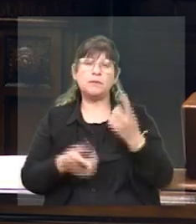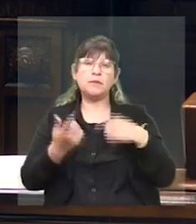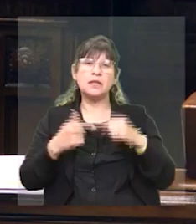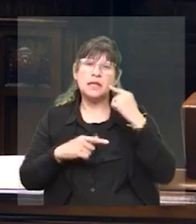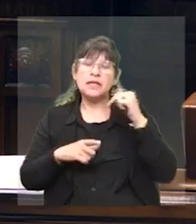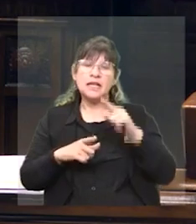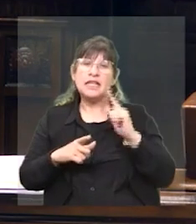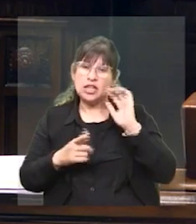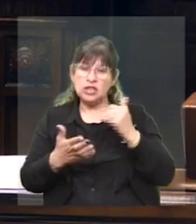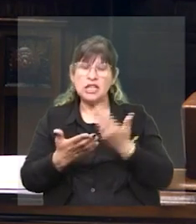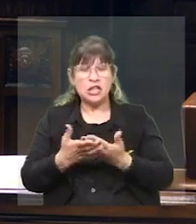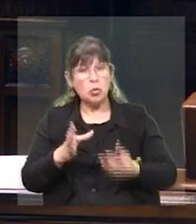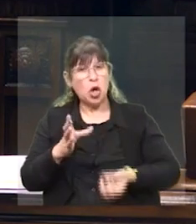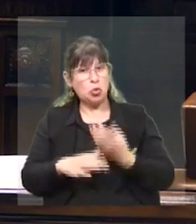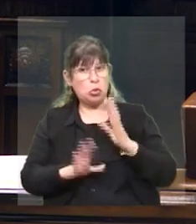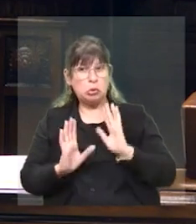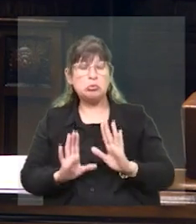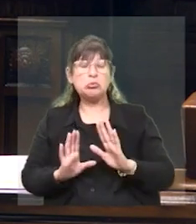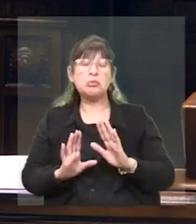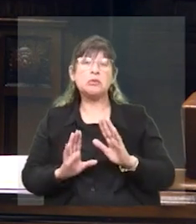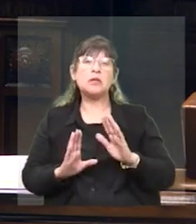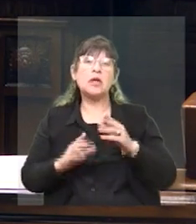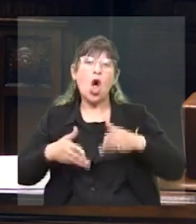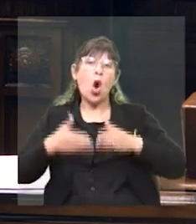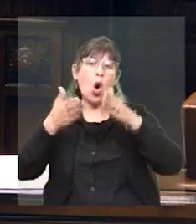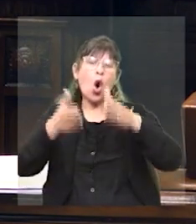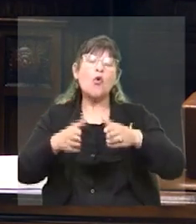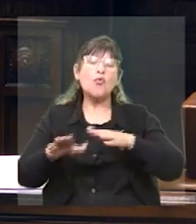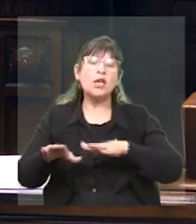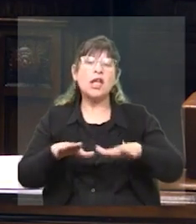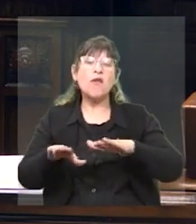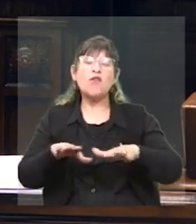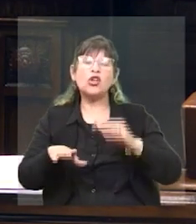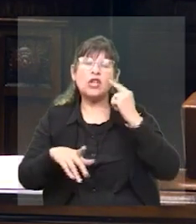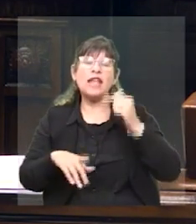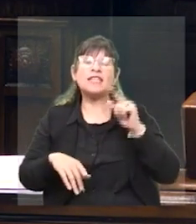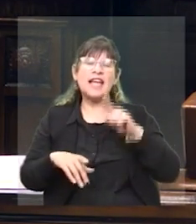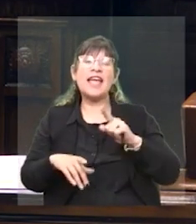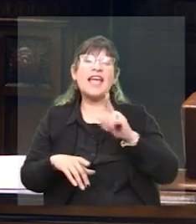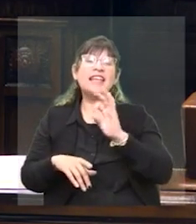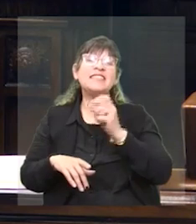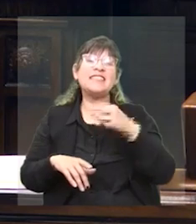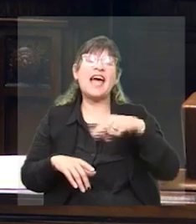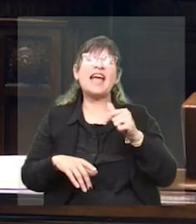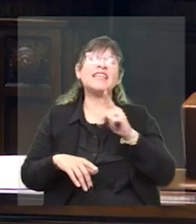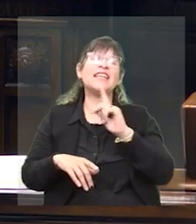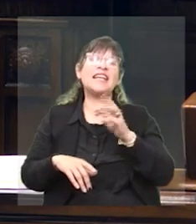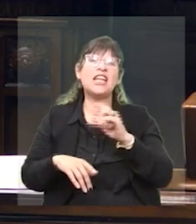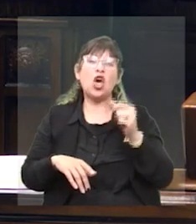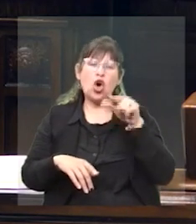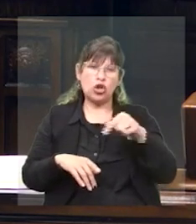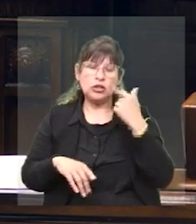importantes iniciativas como ser un puente flotante en San Gregorio de Polanco la implantación de usina de